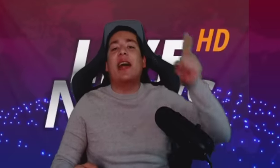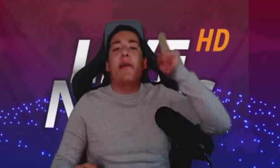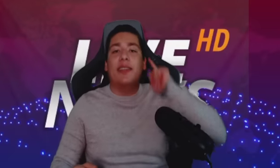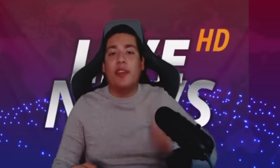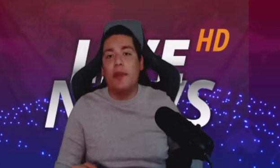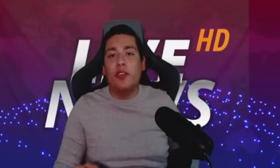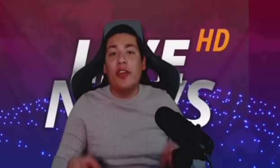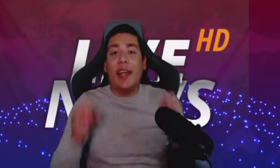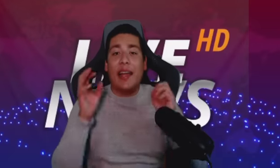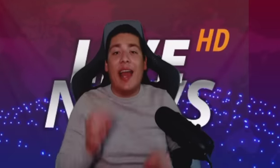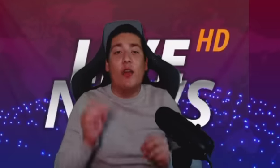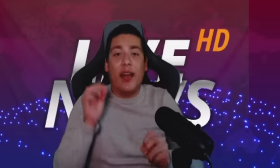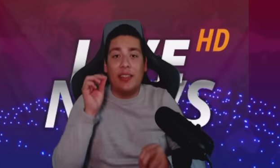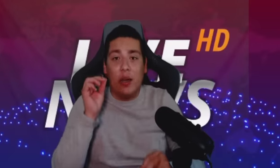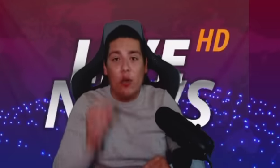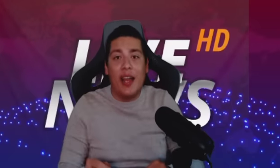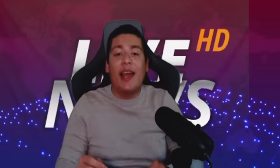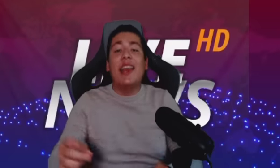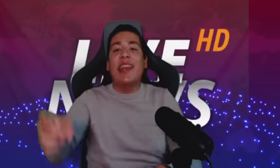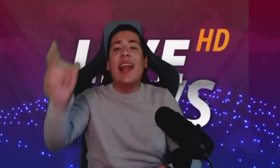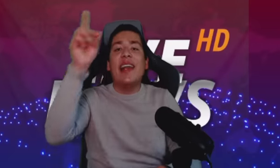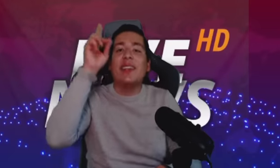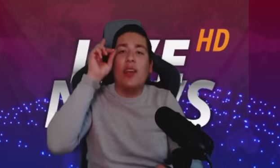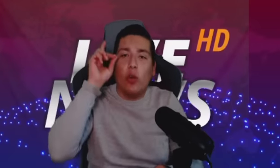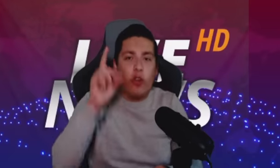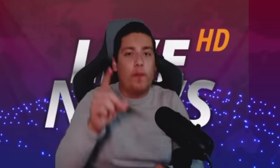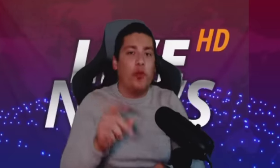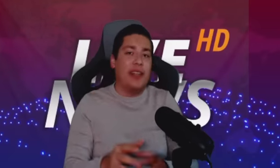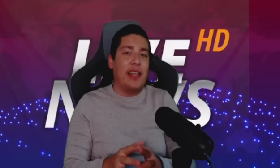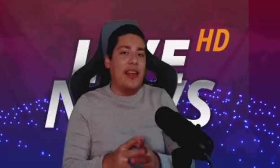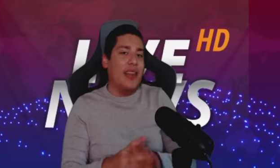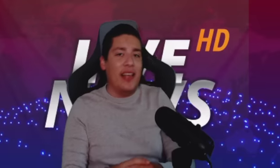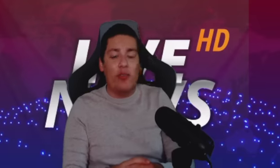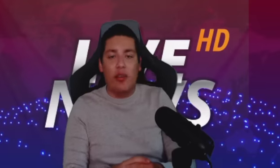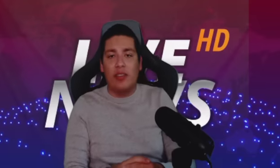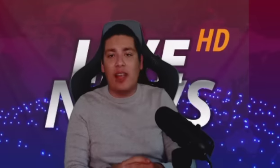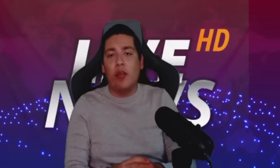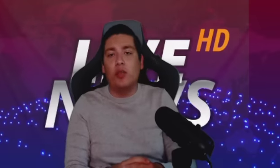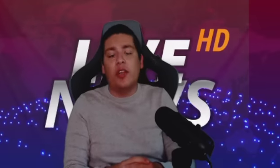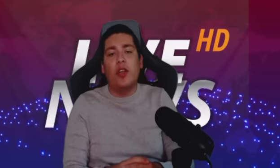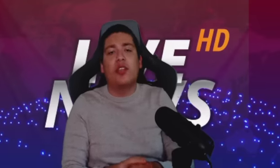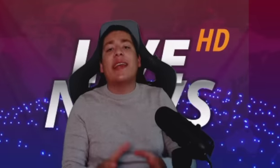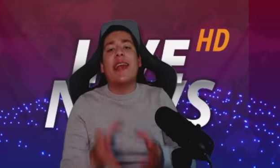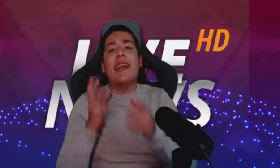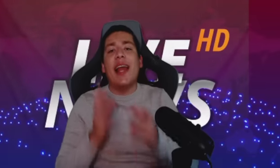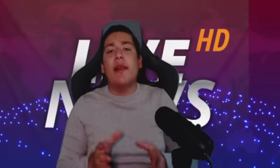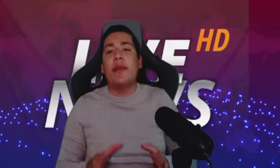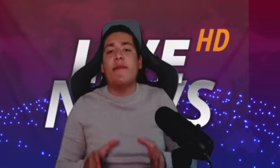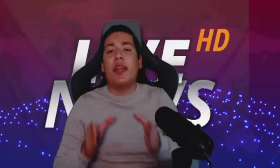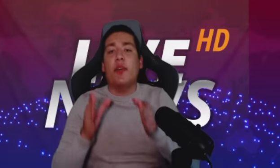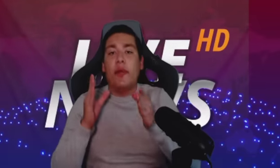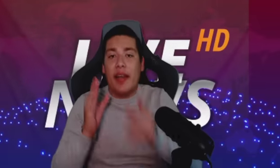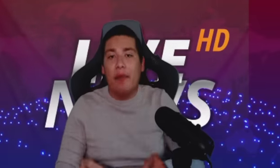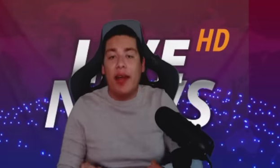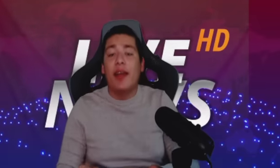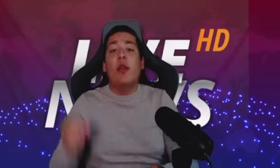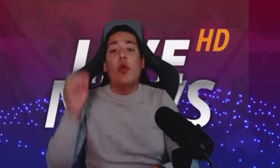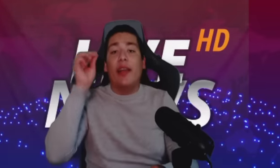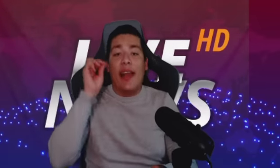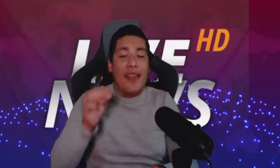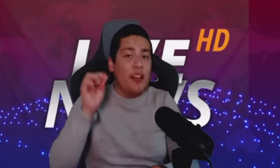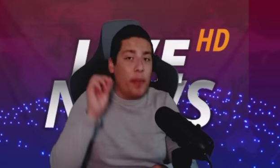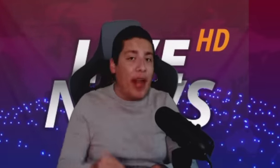estaba al servicio de genaro garcía luna y ahora este corrupto que está detenido en los eeuu quien realmente gobernaba